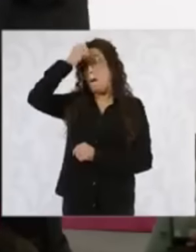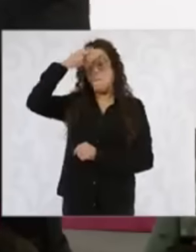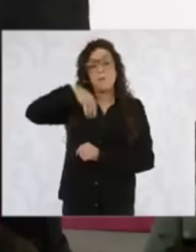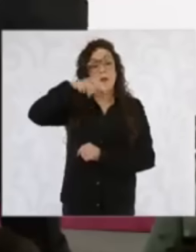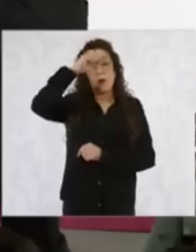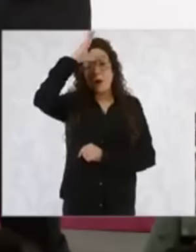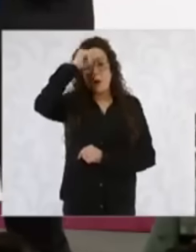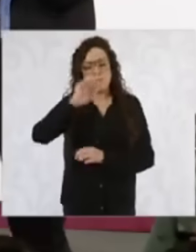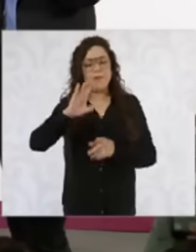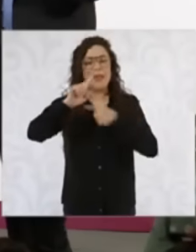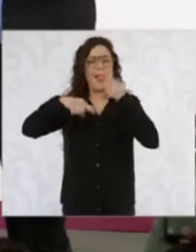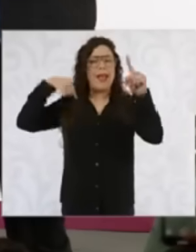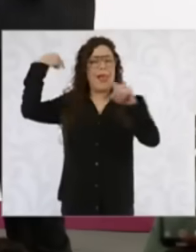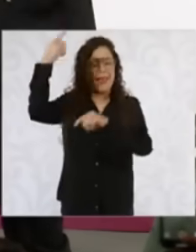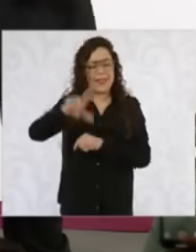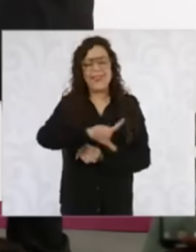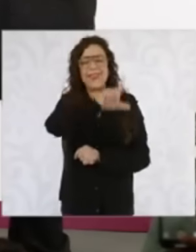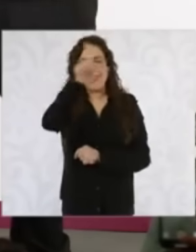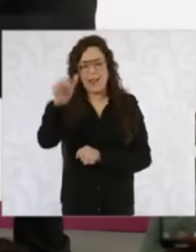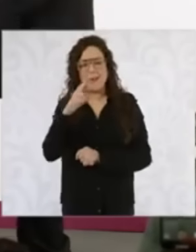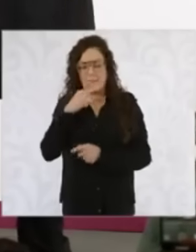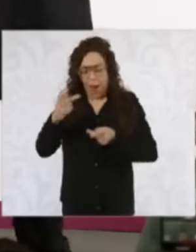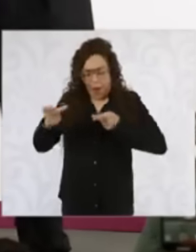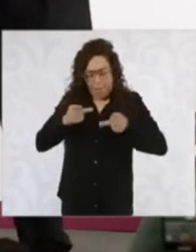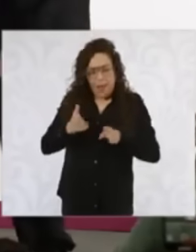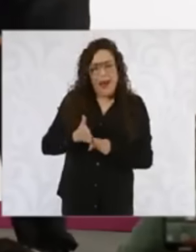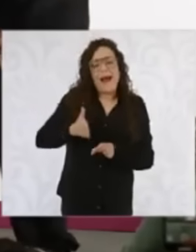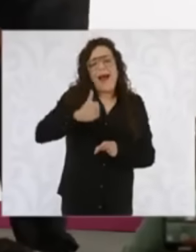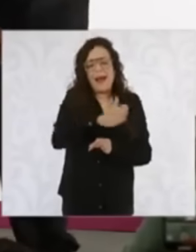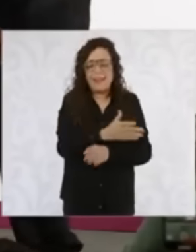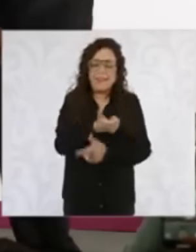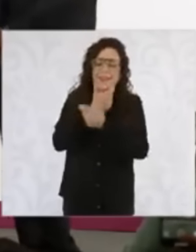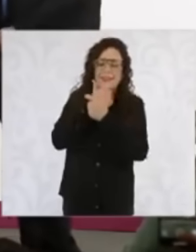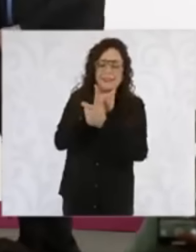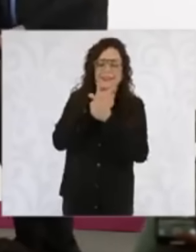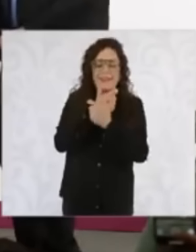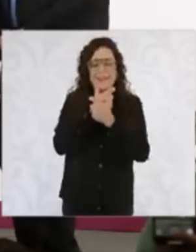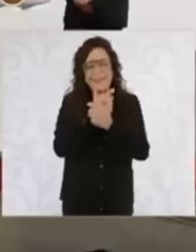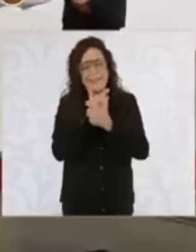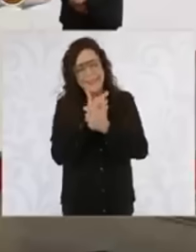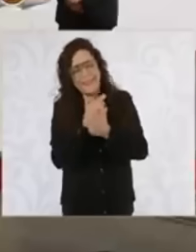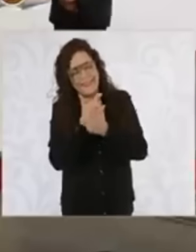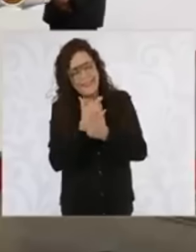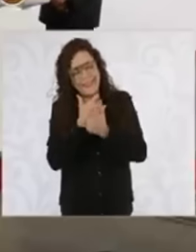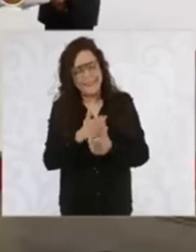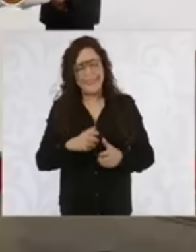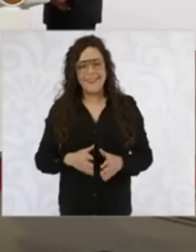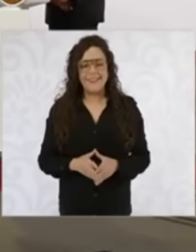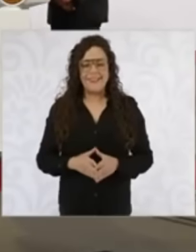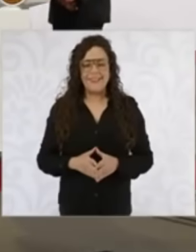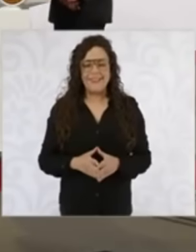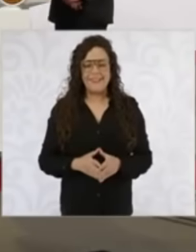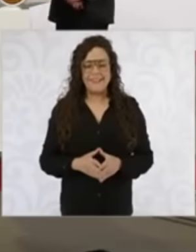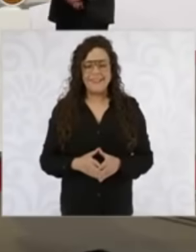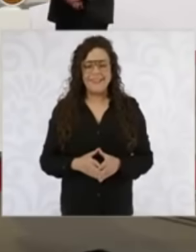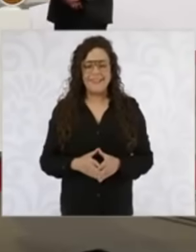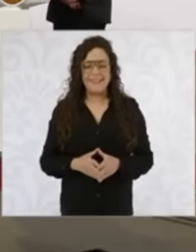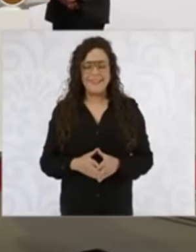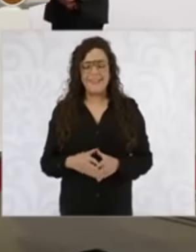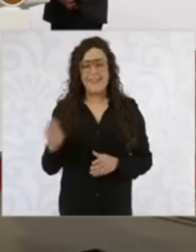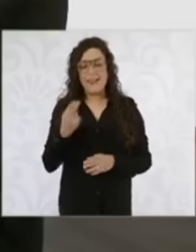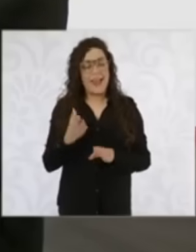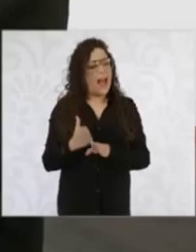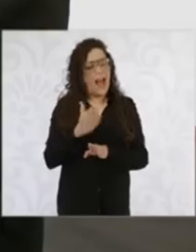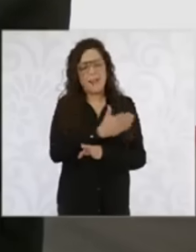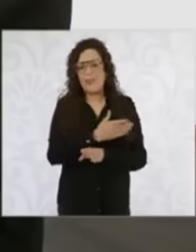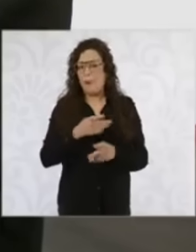en términos ni reales ni nominales. Se mantiene el salario de la presidenta, de todos los secretarios,